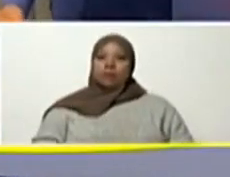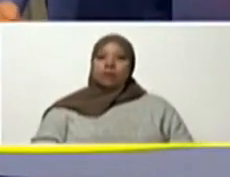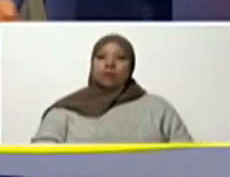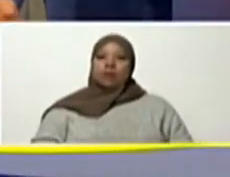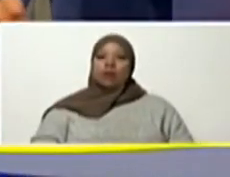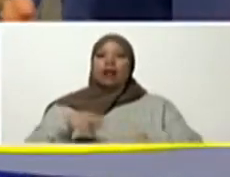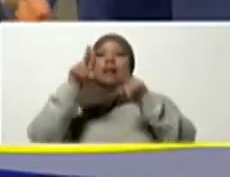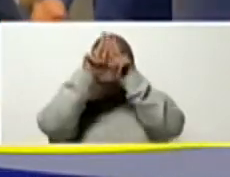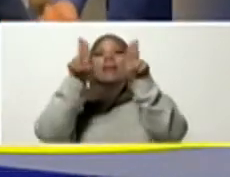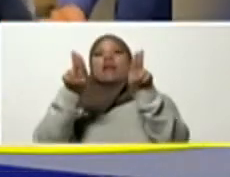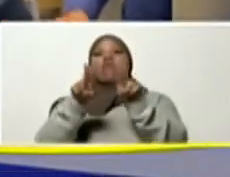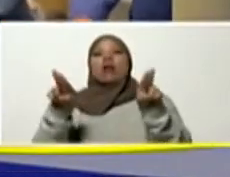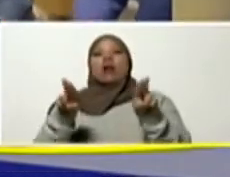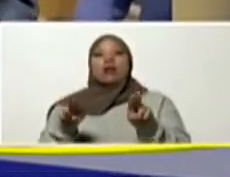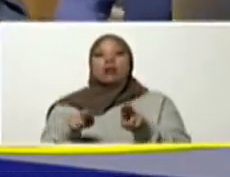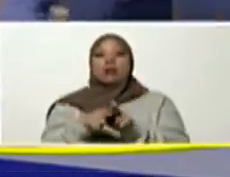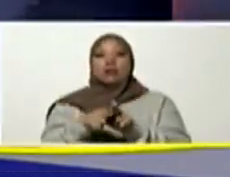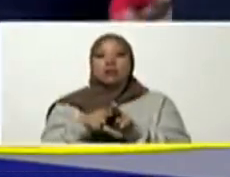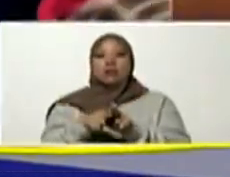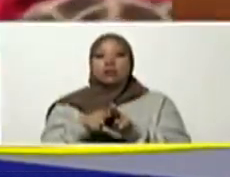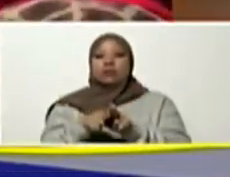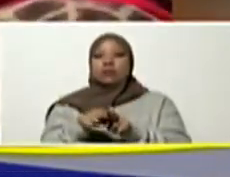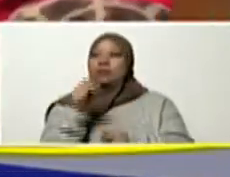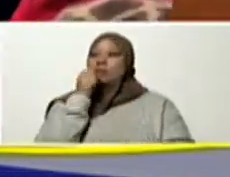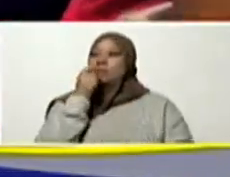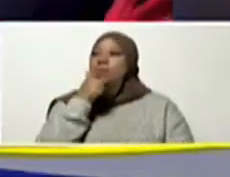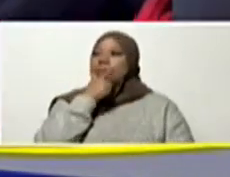árabe-libanés, cerca ahí mismo en el Mediterráneo.